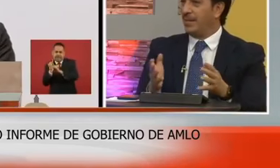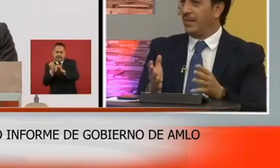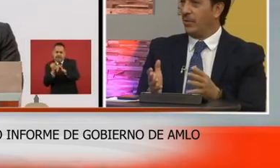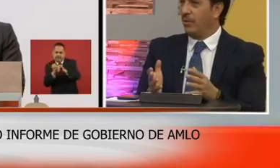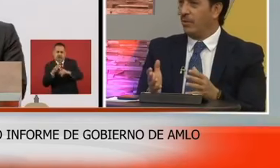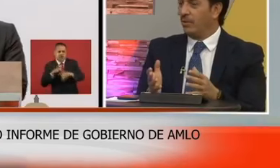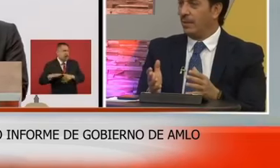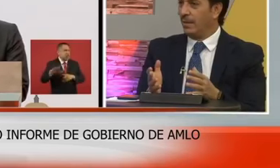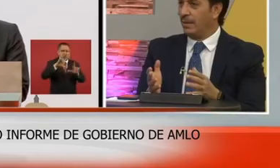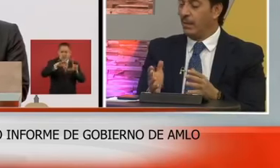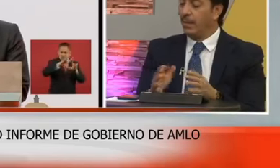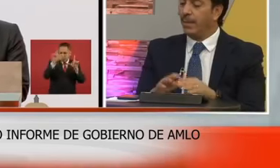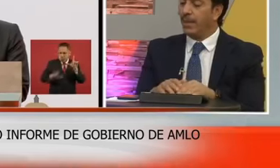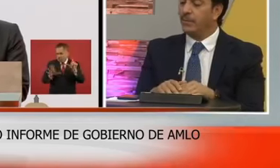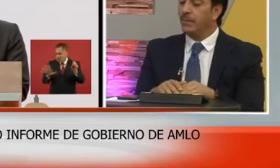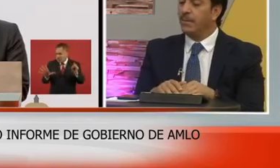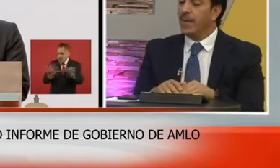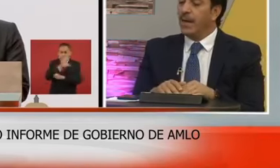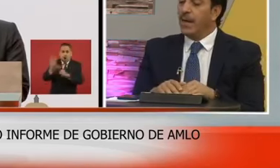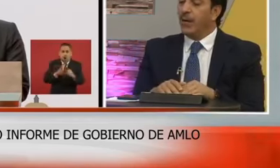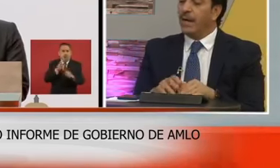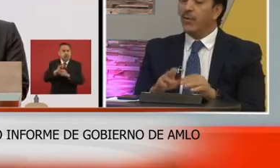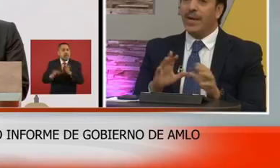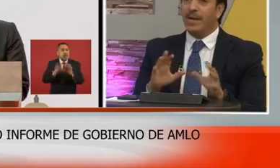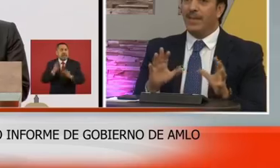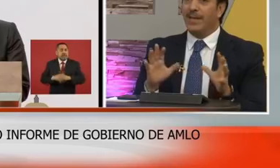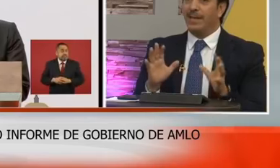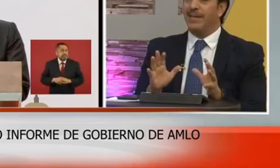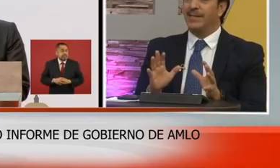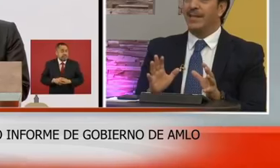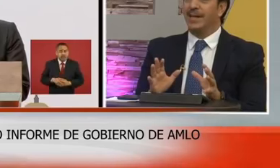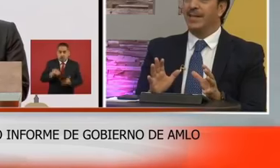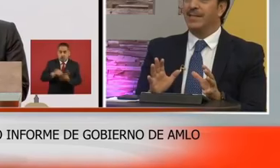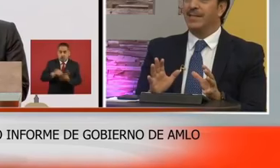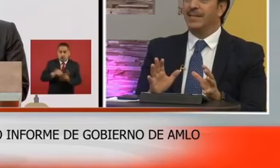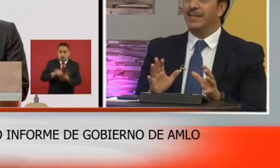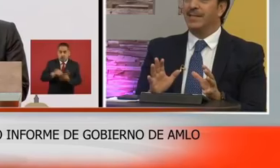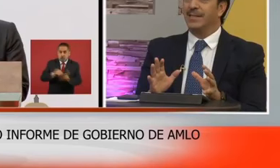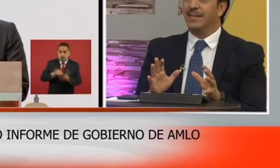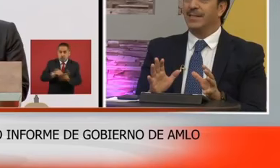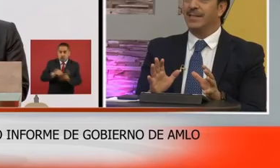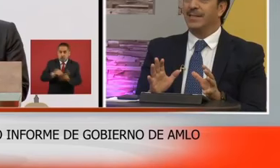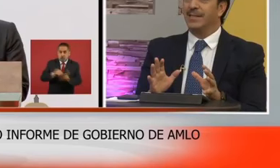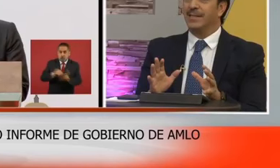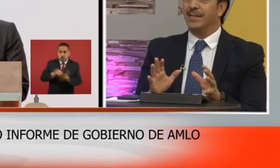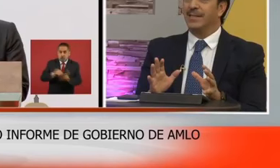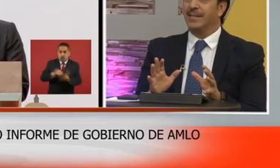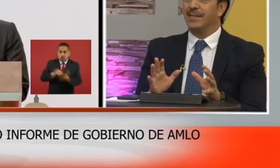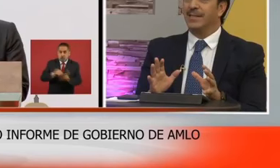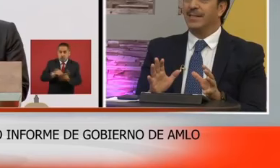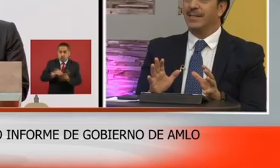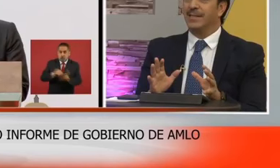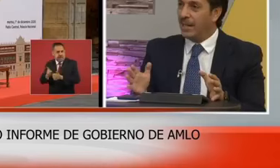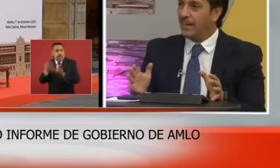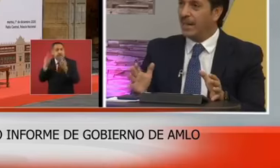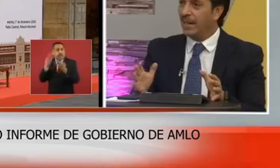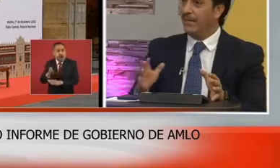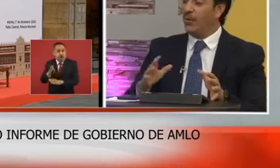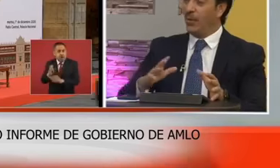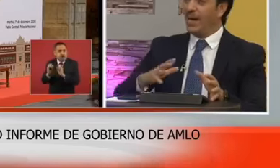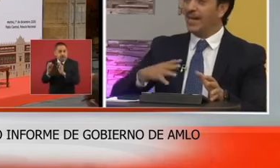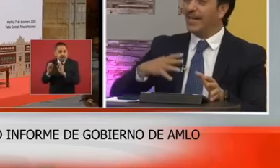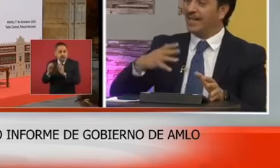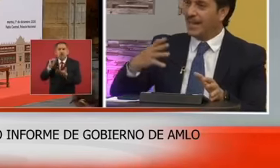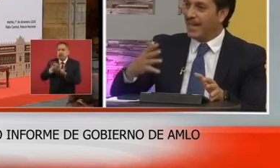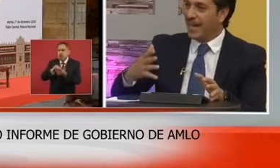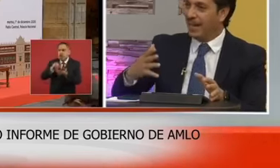en el desarrollo de un país, ¿no? Ahora, no hay que perder de vista que estamos en un momento excepcional, el tema de la pandemia, que vino